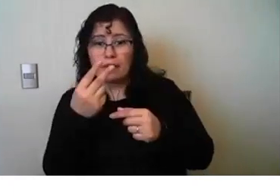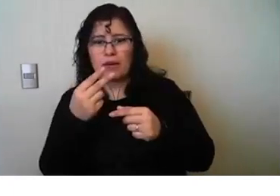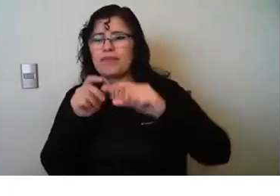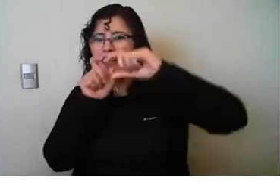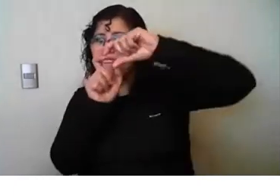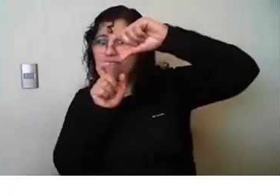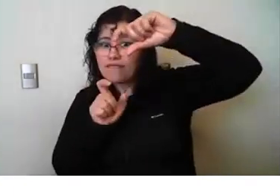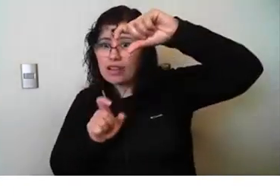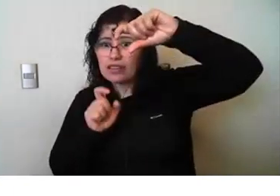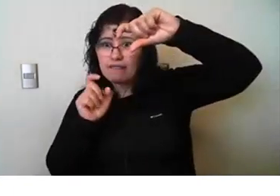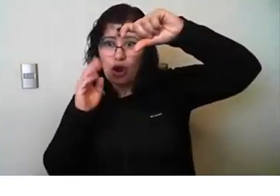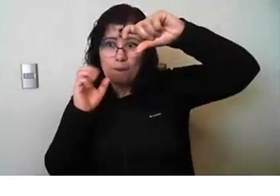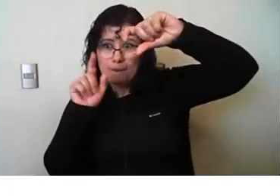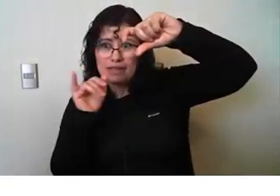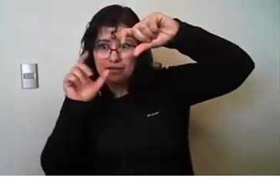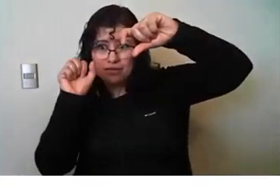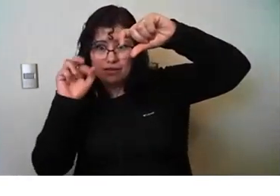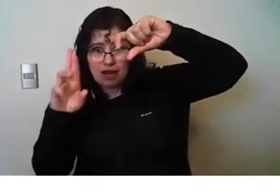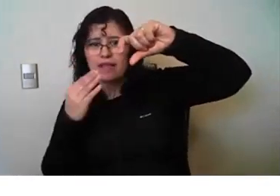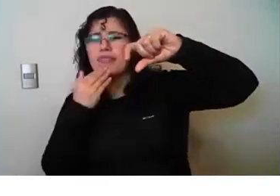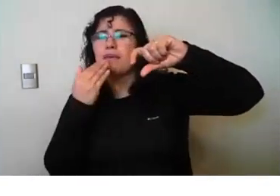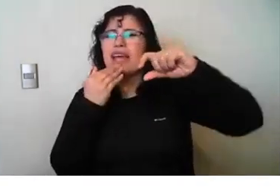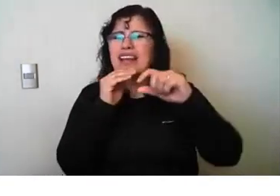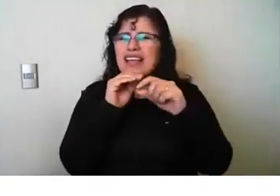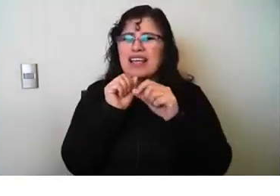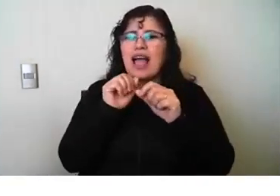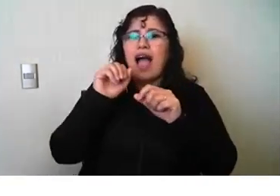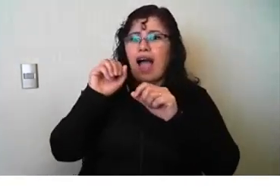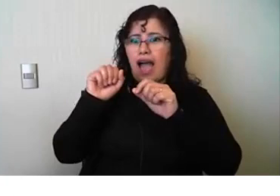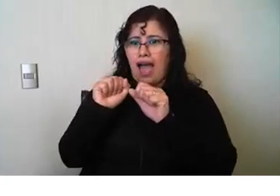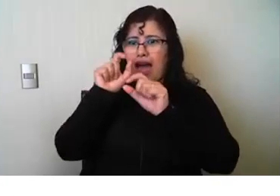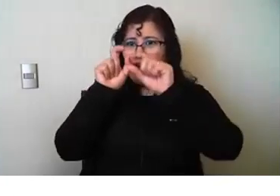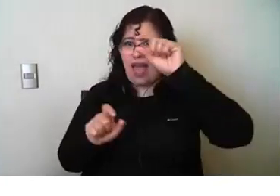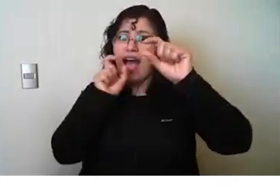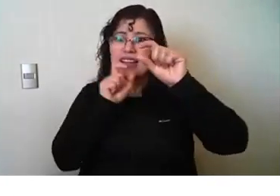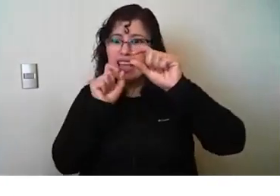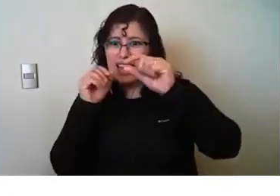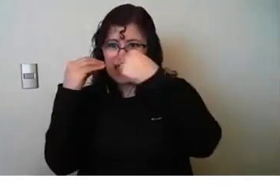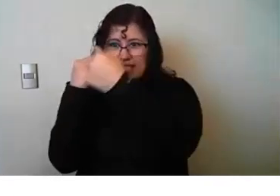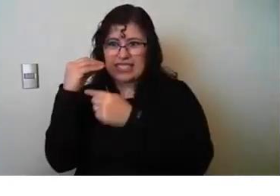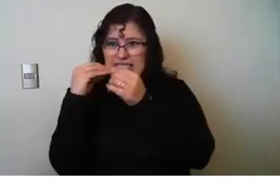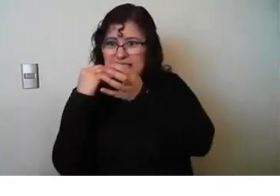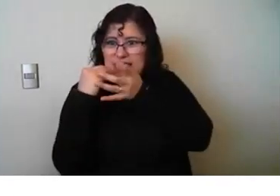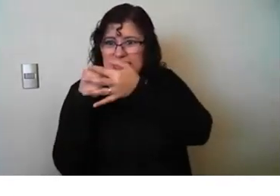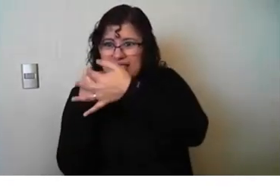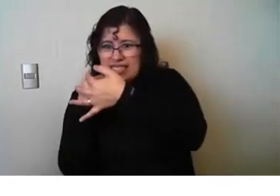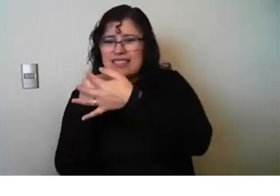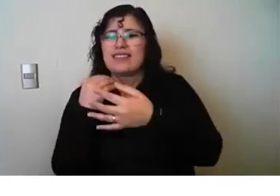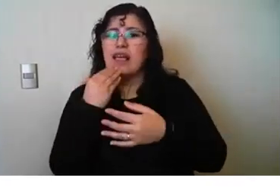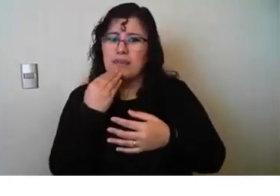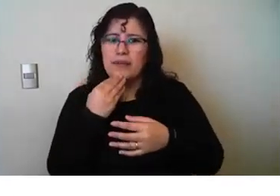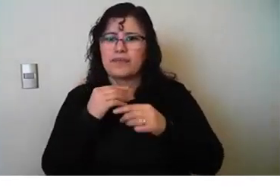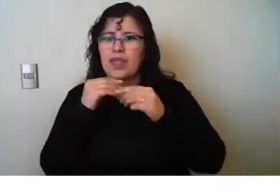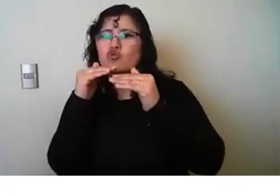proyecciones de las arterias cerebelosas, que están marcadas aquí. Superior,